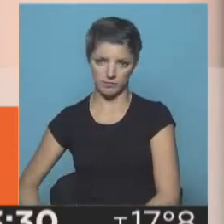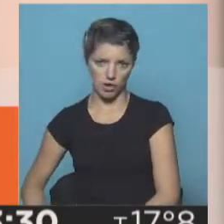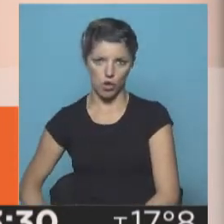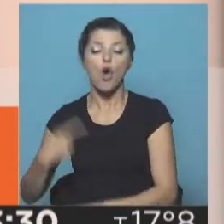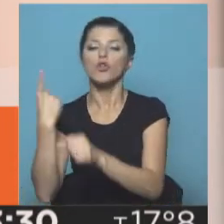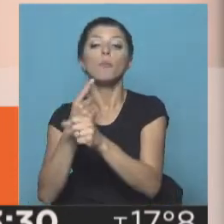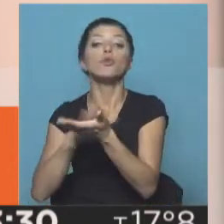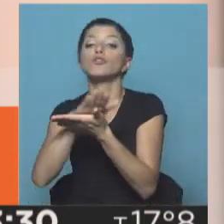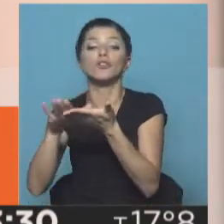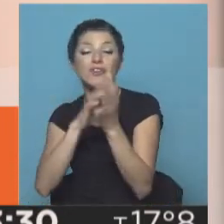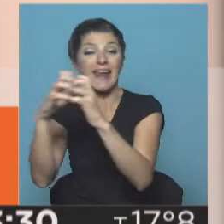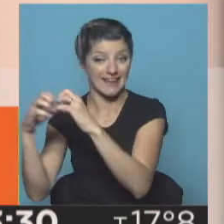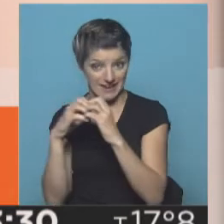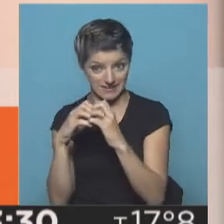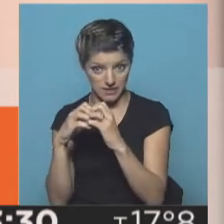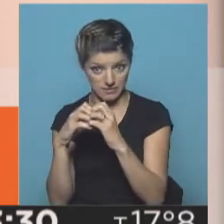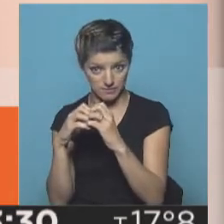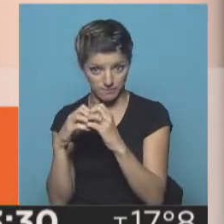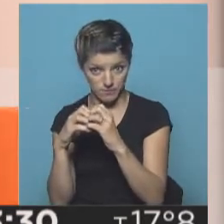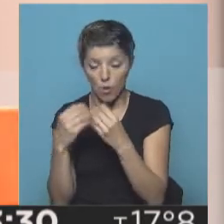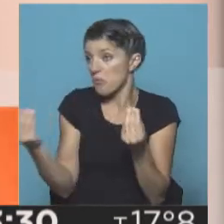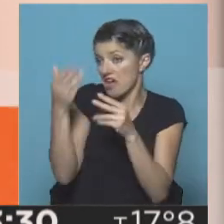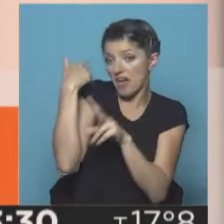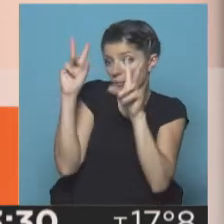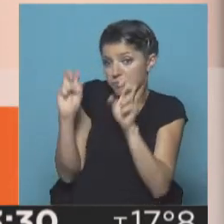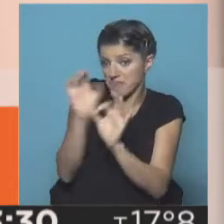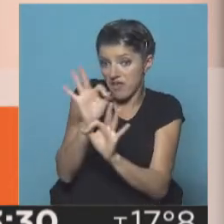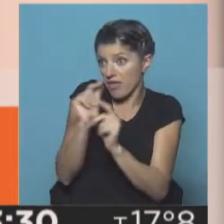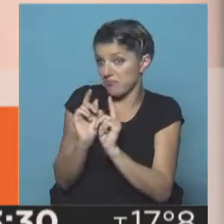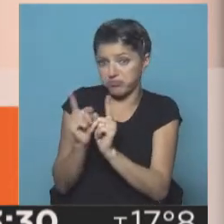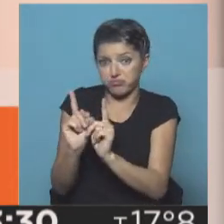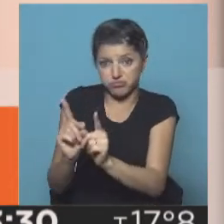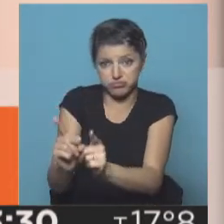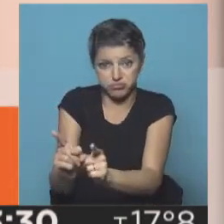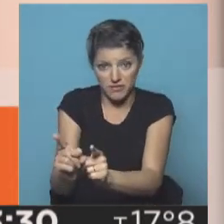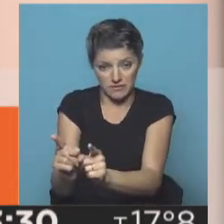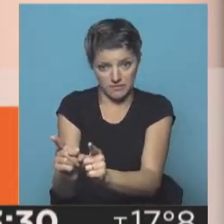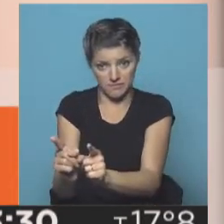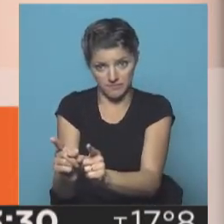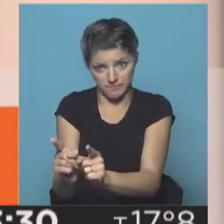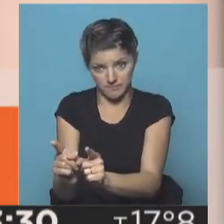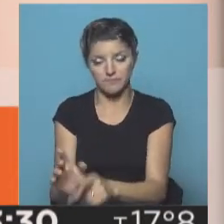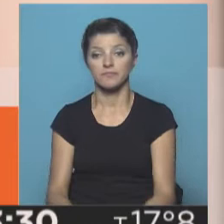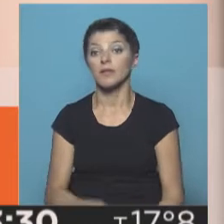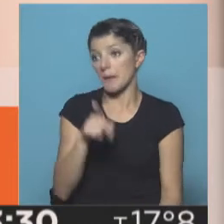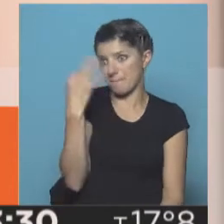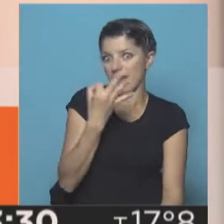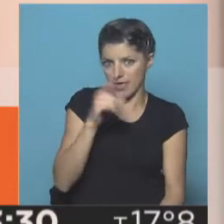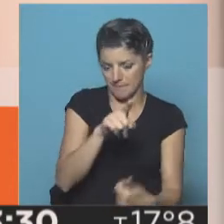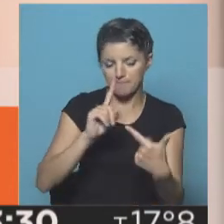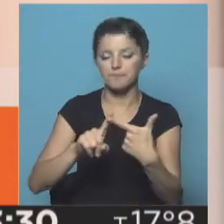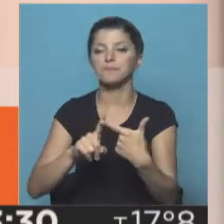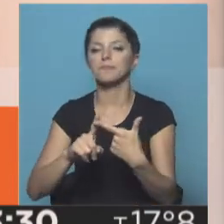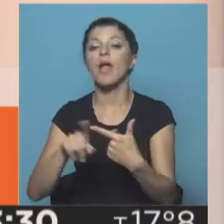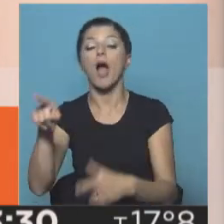el tema de la crisis financiera, porque no resolvieron el tema, es un tema que se sigue prolongando, inclusive a nivel internacional. Y eso es cierto. La devolución